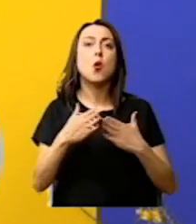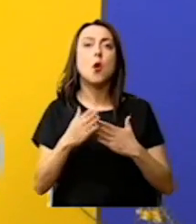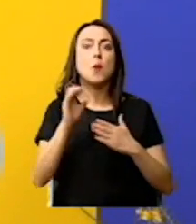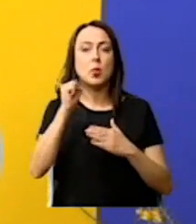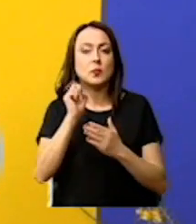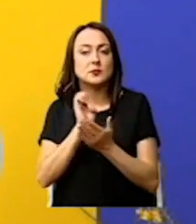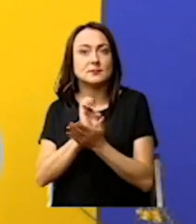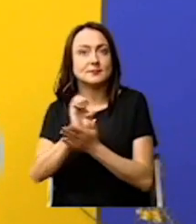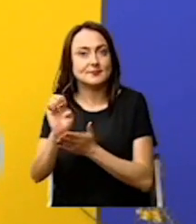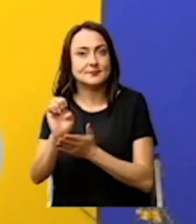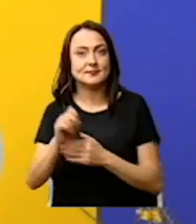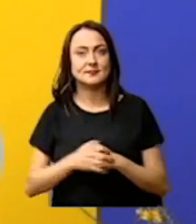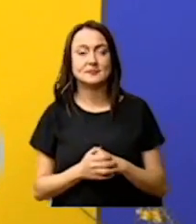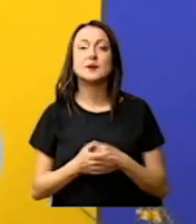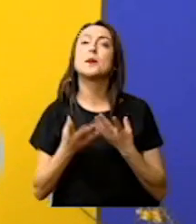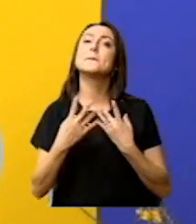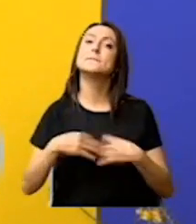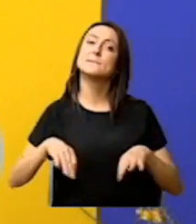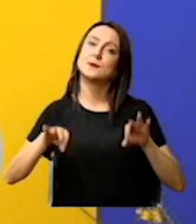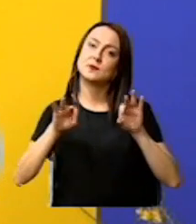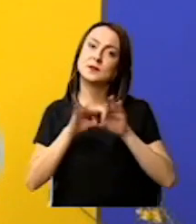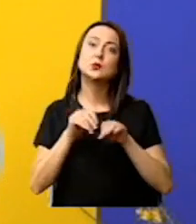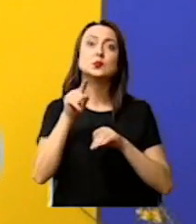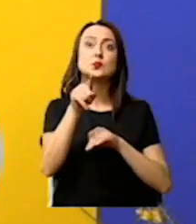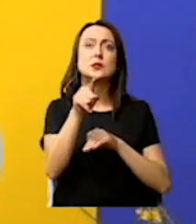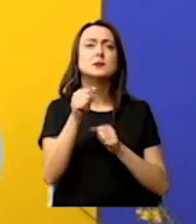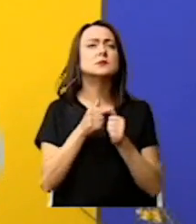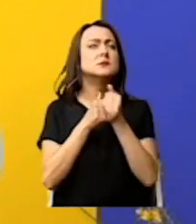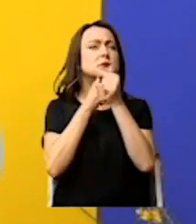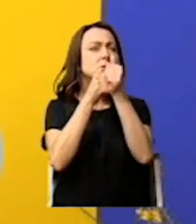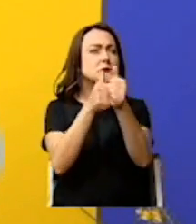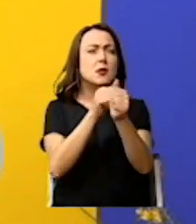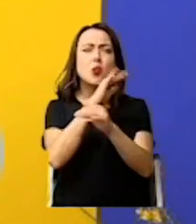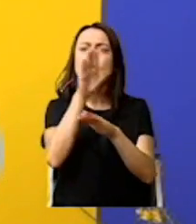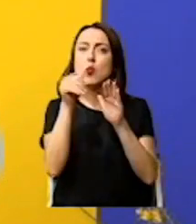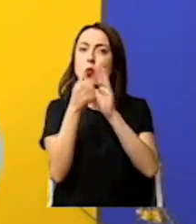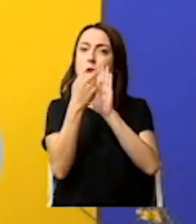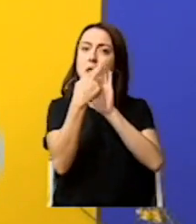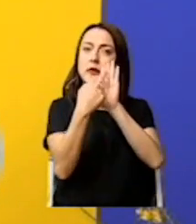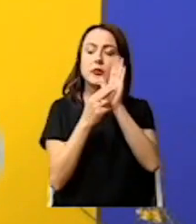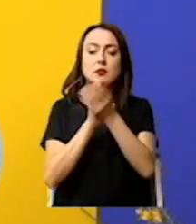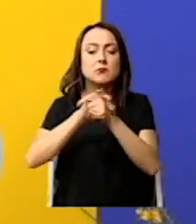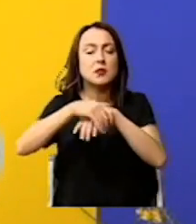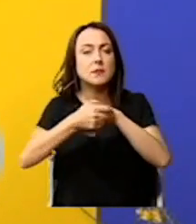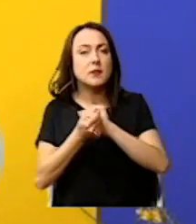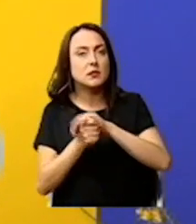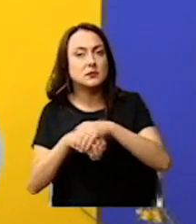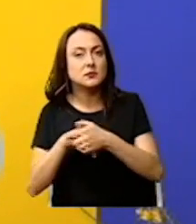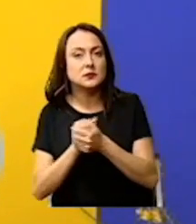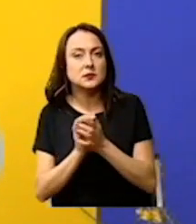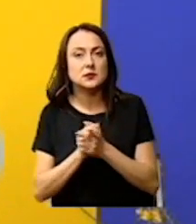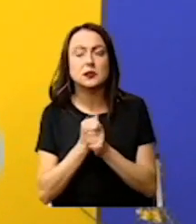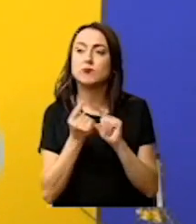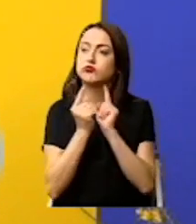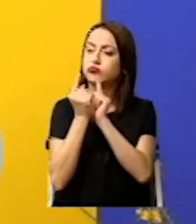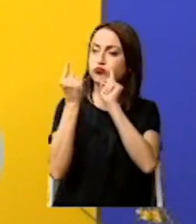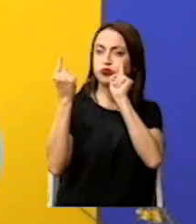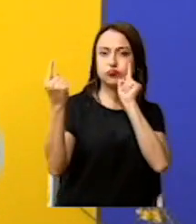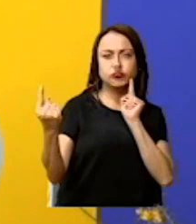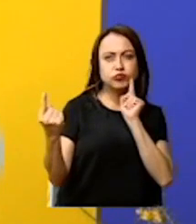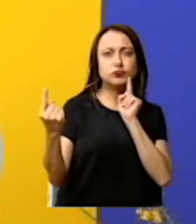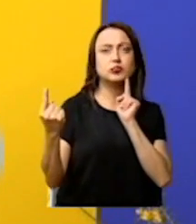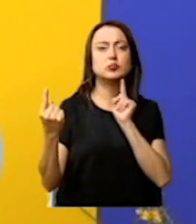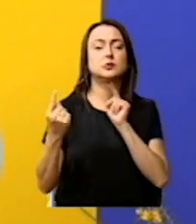prevenirlo además. Es muy importante que ustedes sigan todos los protocolos, lavarse las manos, el distanciamiento